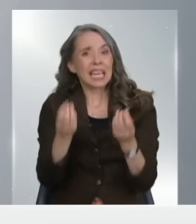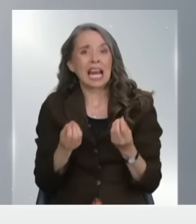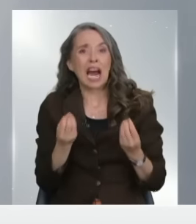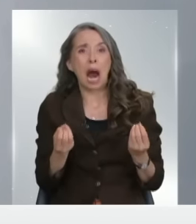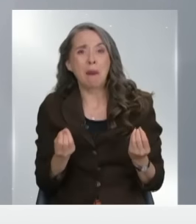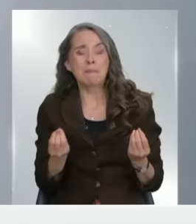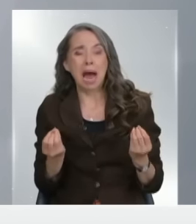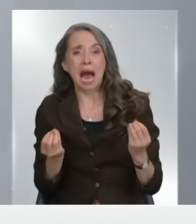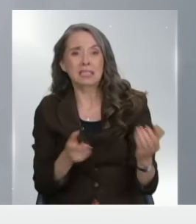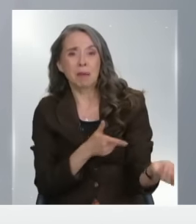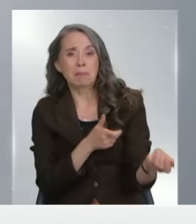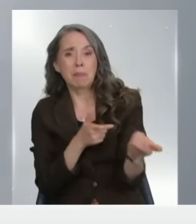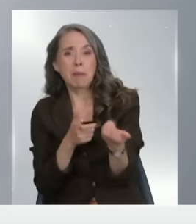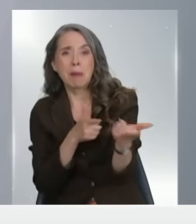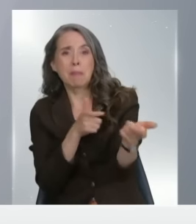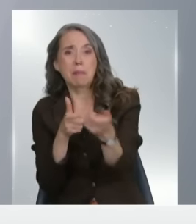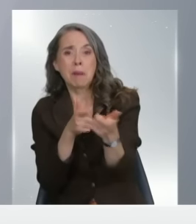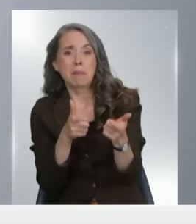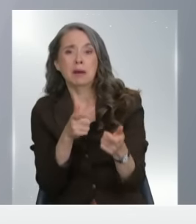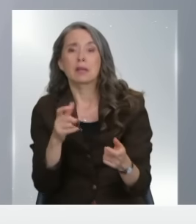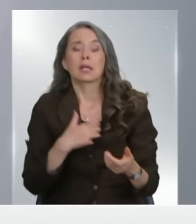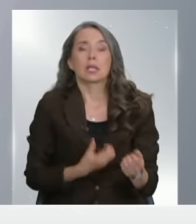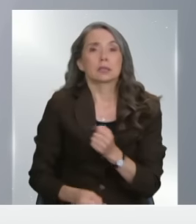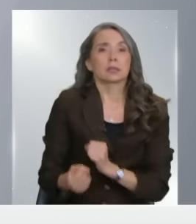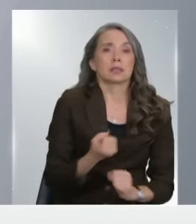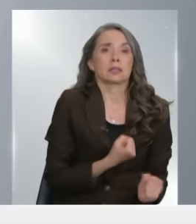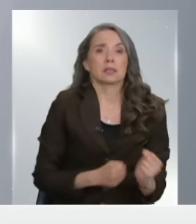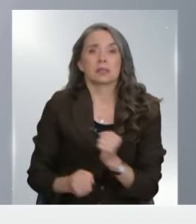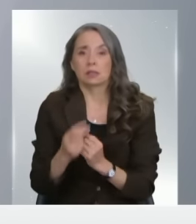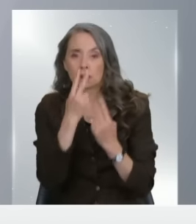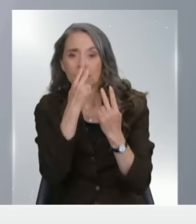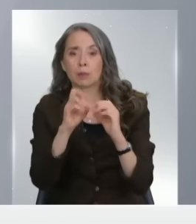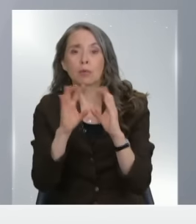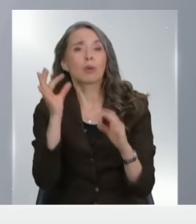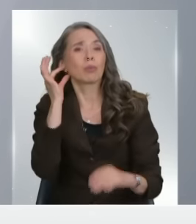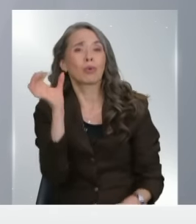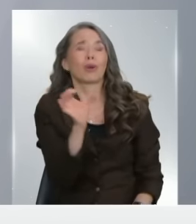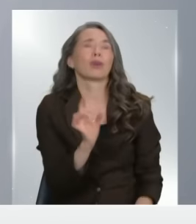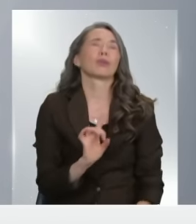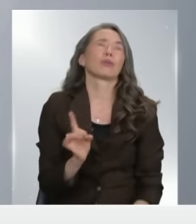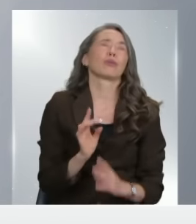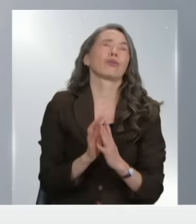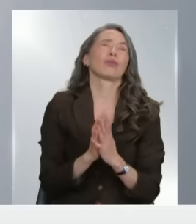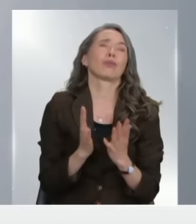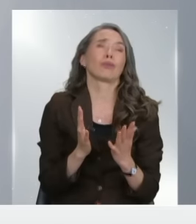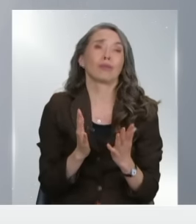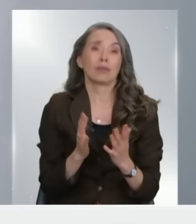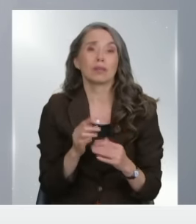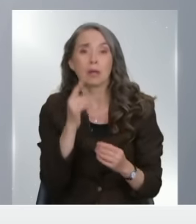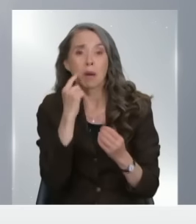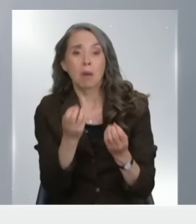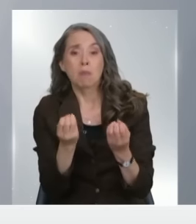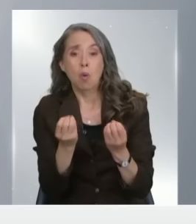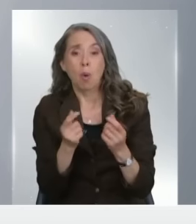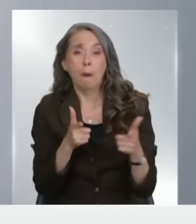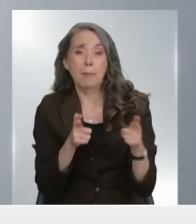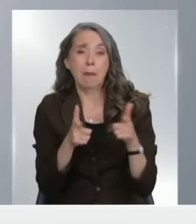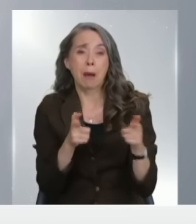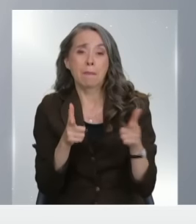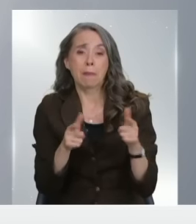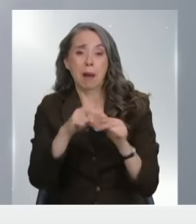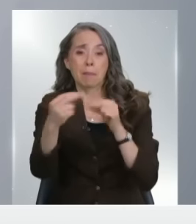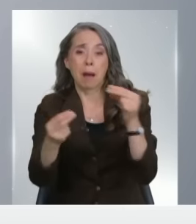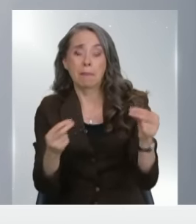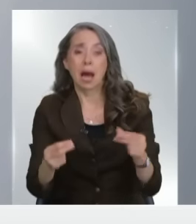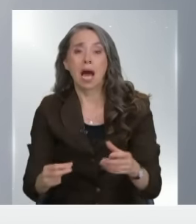estaba pasando, pero la angustia era evidente. ¡Ay, no! Además de la gran cantidad de balas, comenzaron